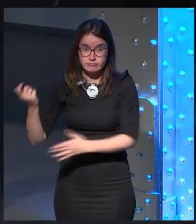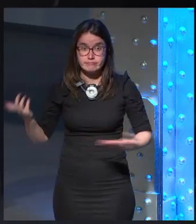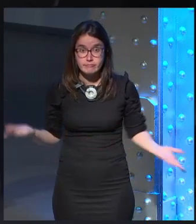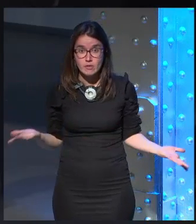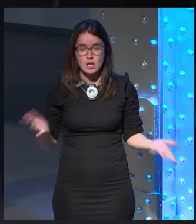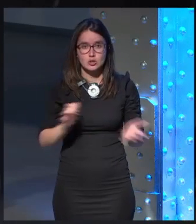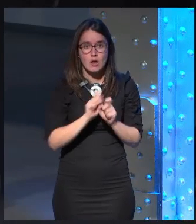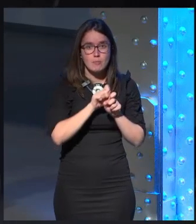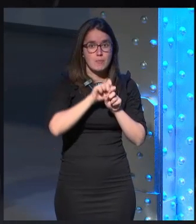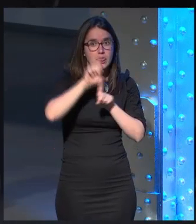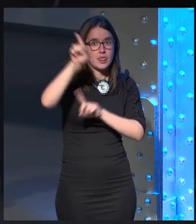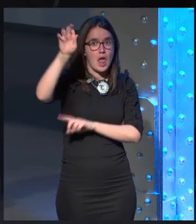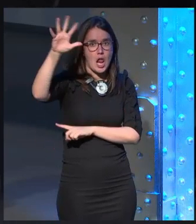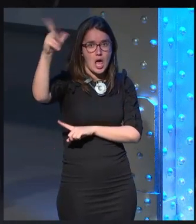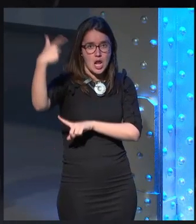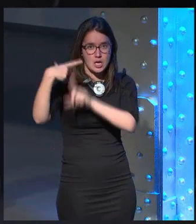Y se lanzó al espacio.